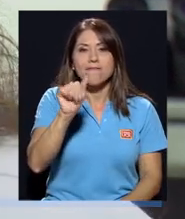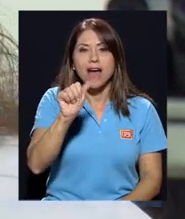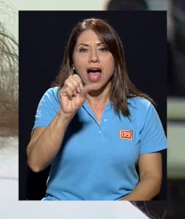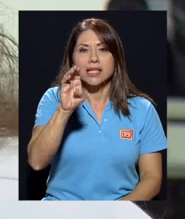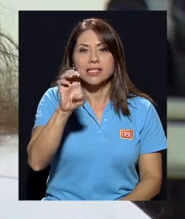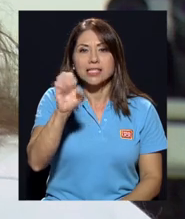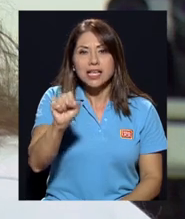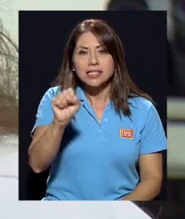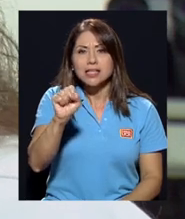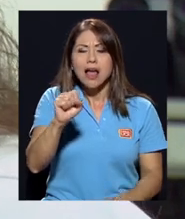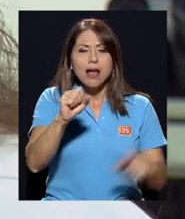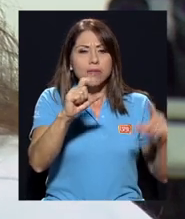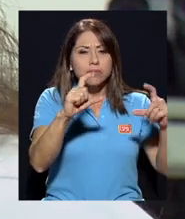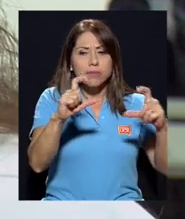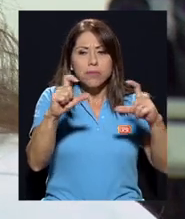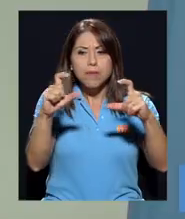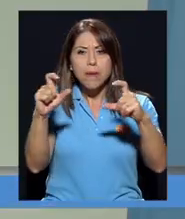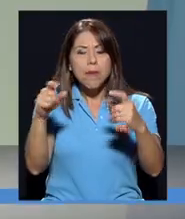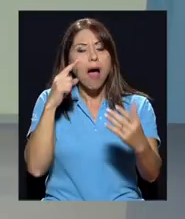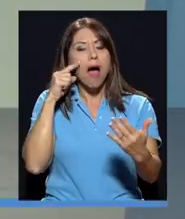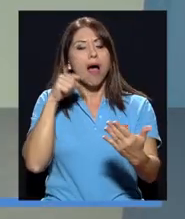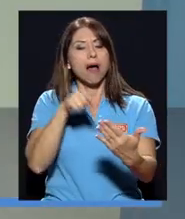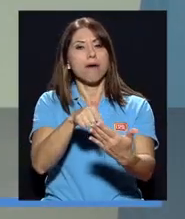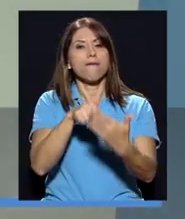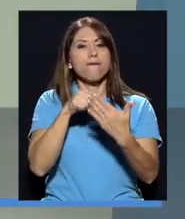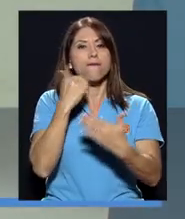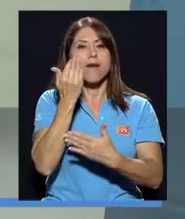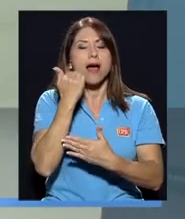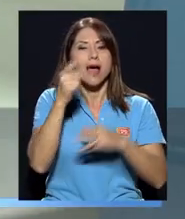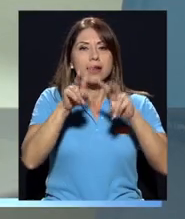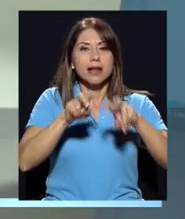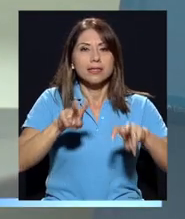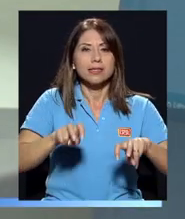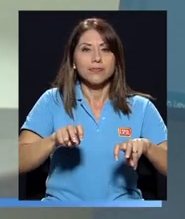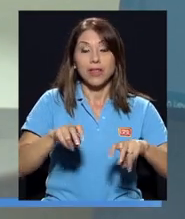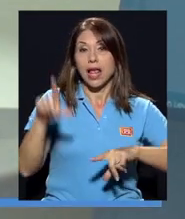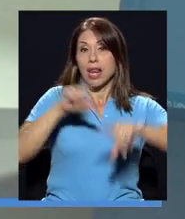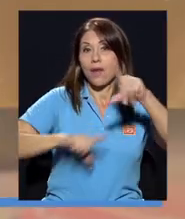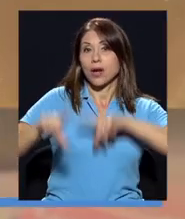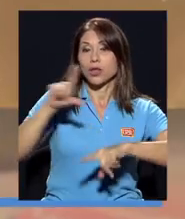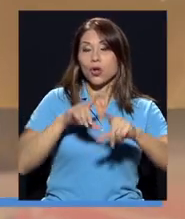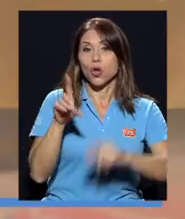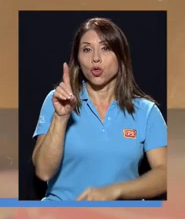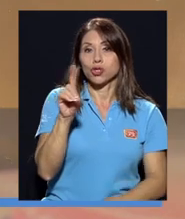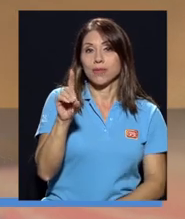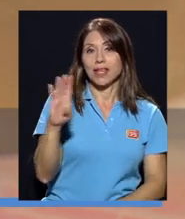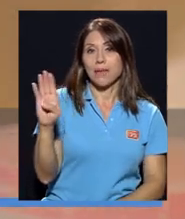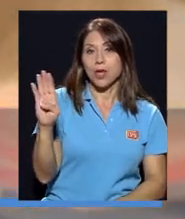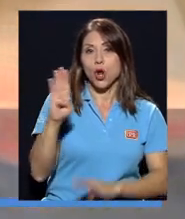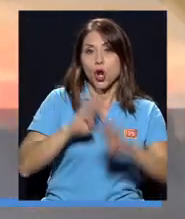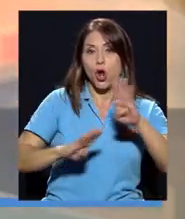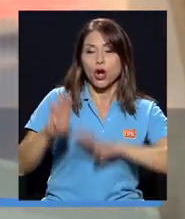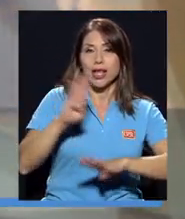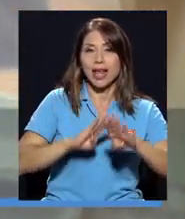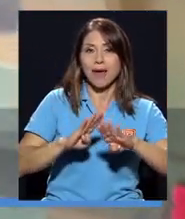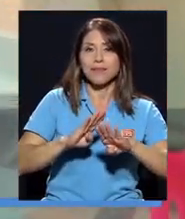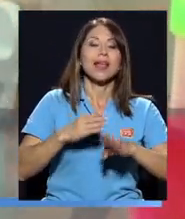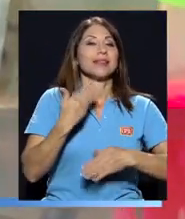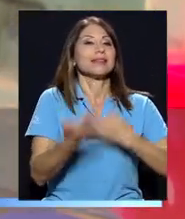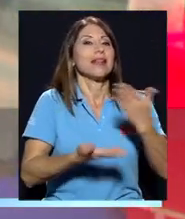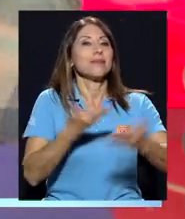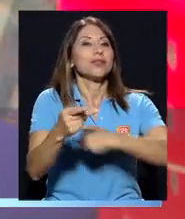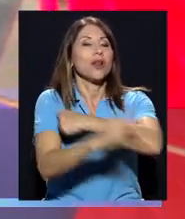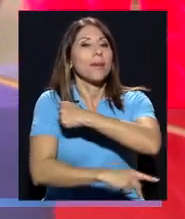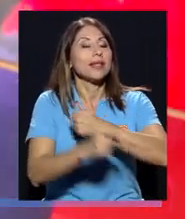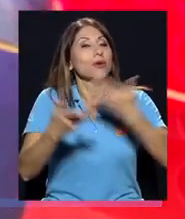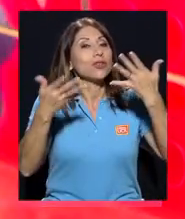nos facilita a nosotros el análisis. El Laboratorio de Dosimetría Biológica brindará el servicio al país cuando esté lista la